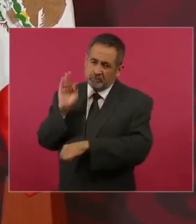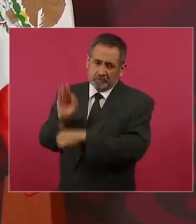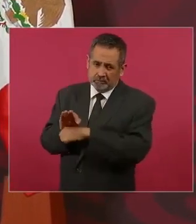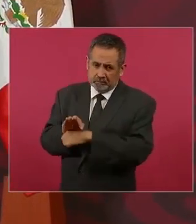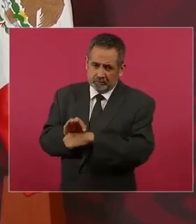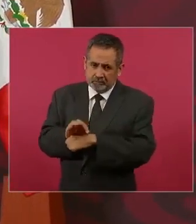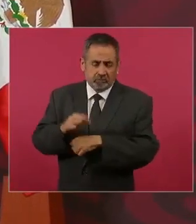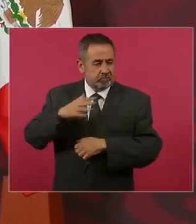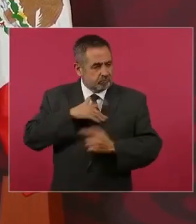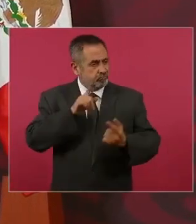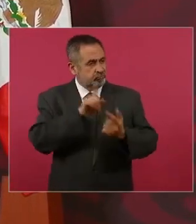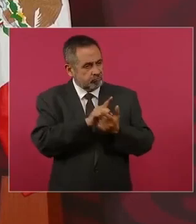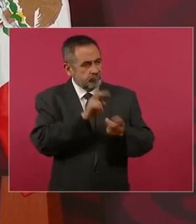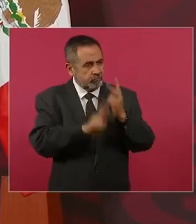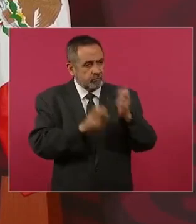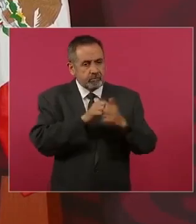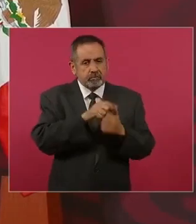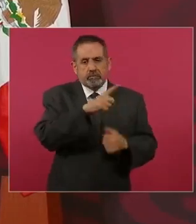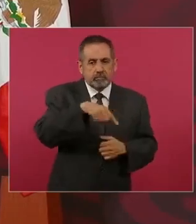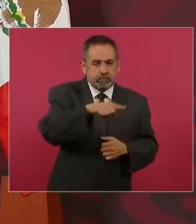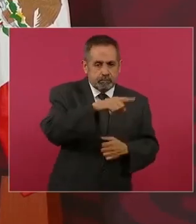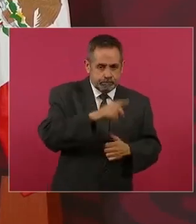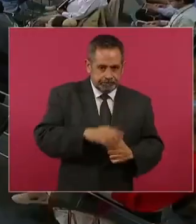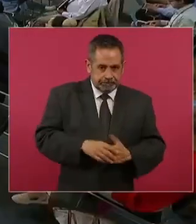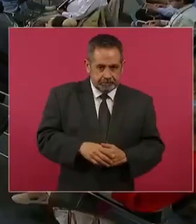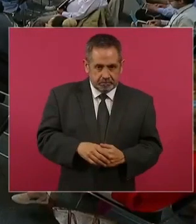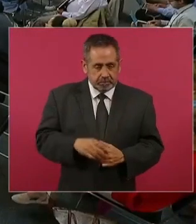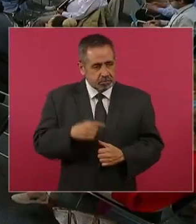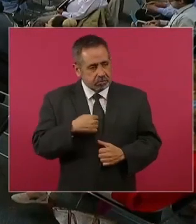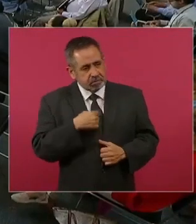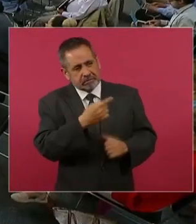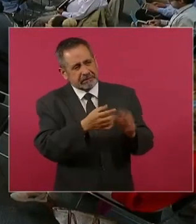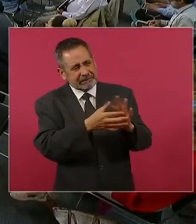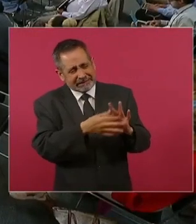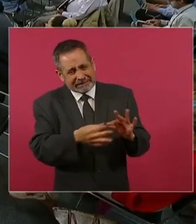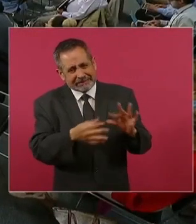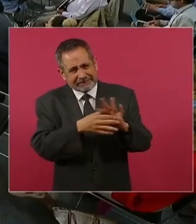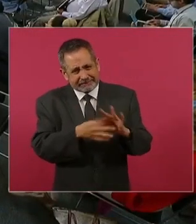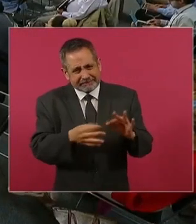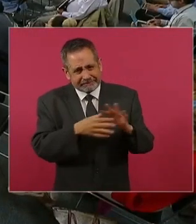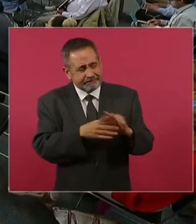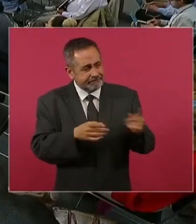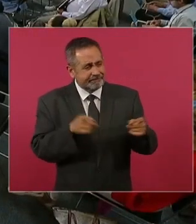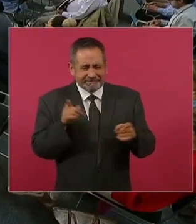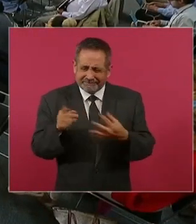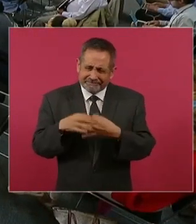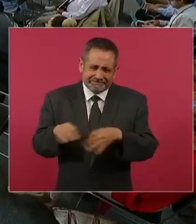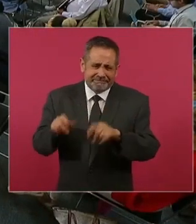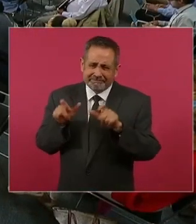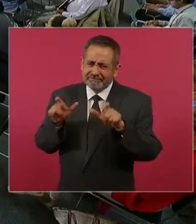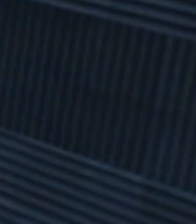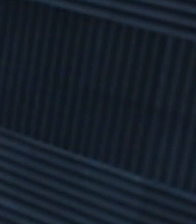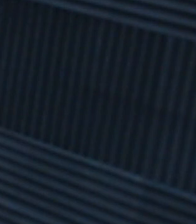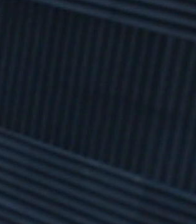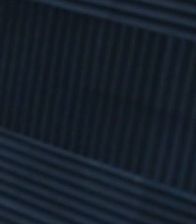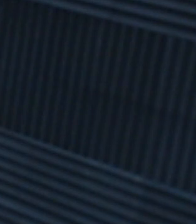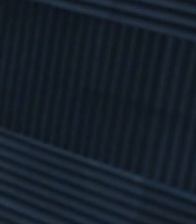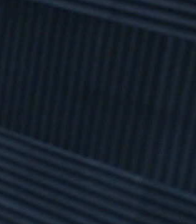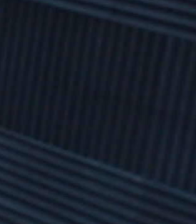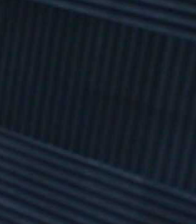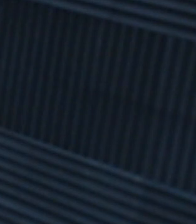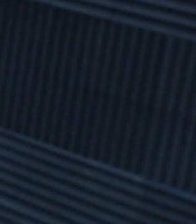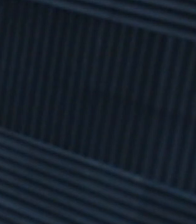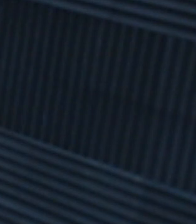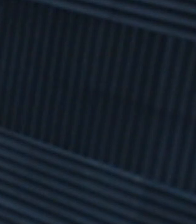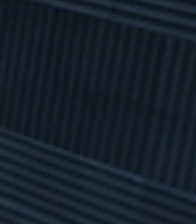que hable yo con ellos, para explicarles la importancia que tiene. El presidente